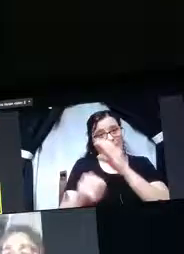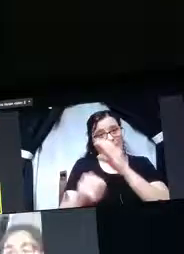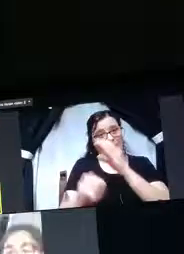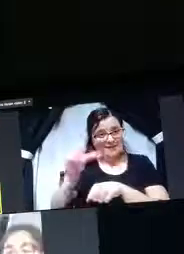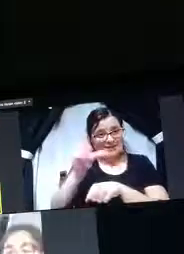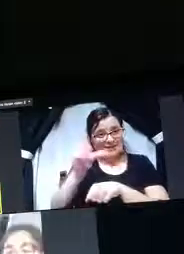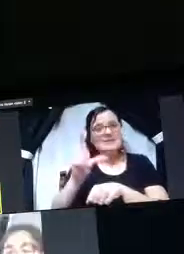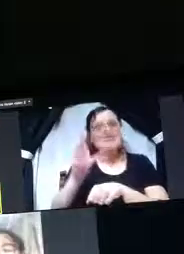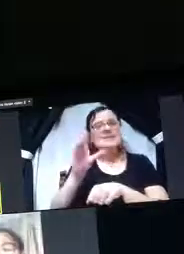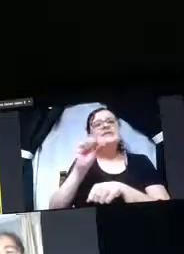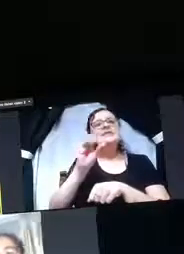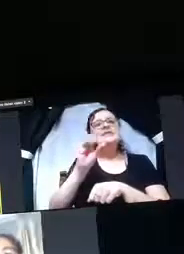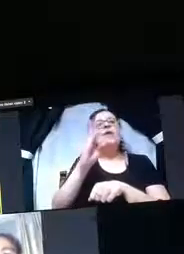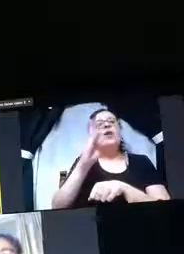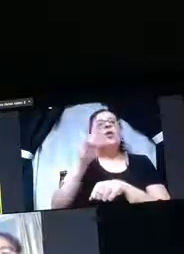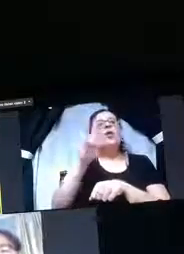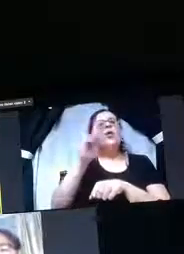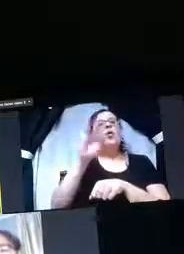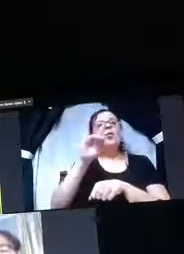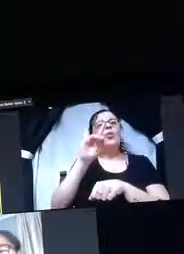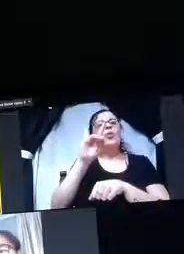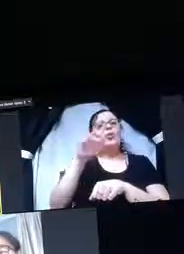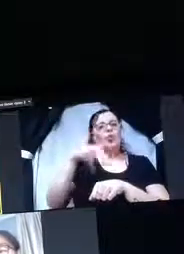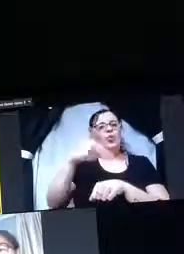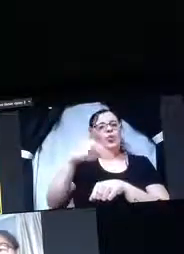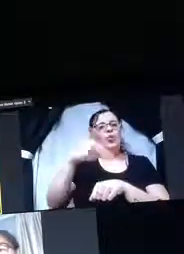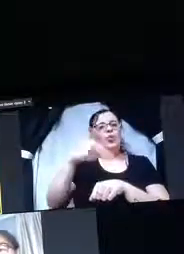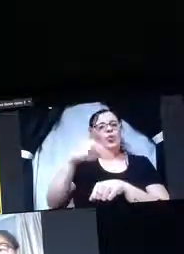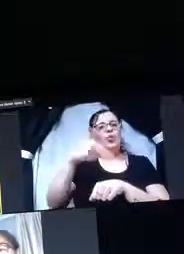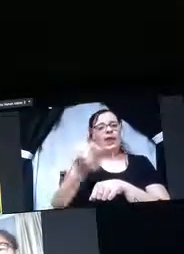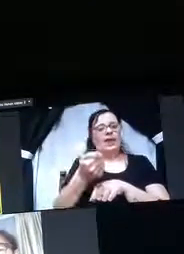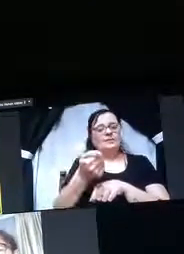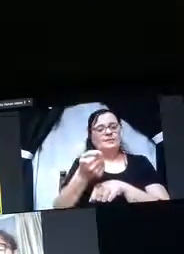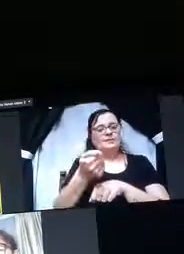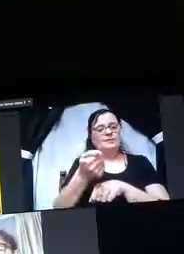escrito que es muy interesante sobre el cómo y sobre el cuál.